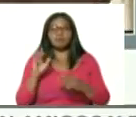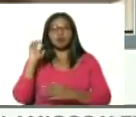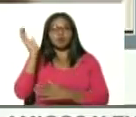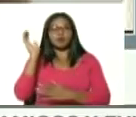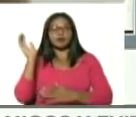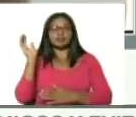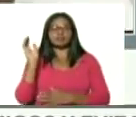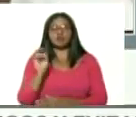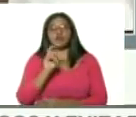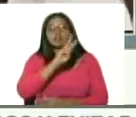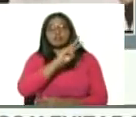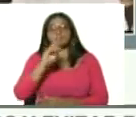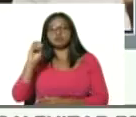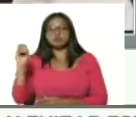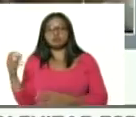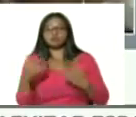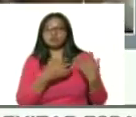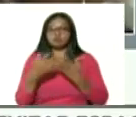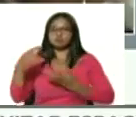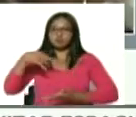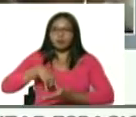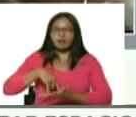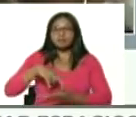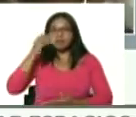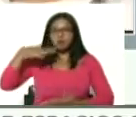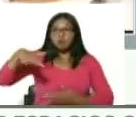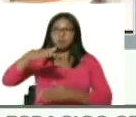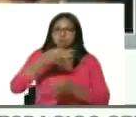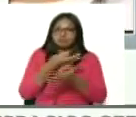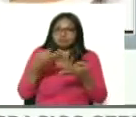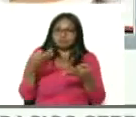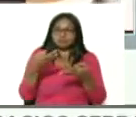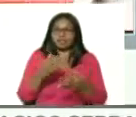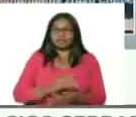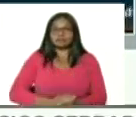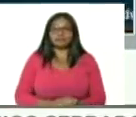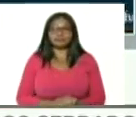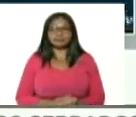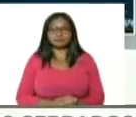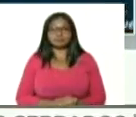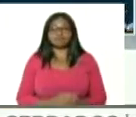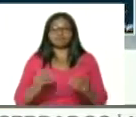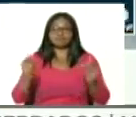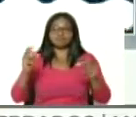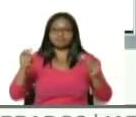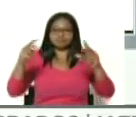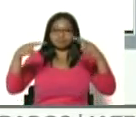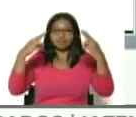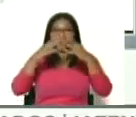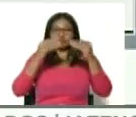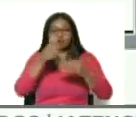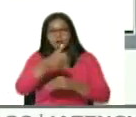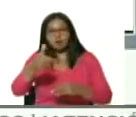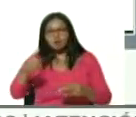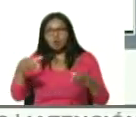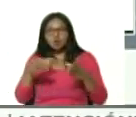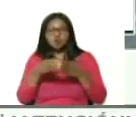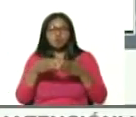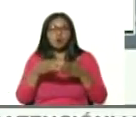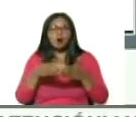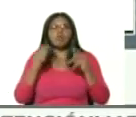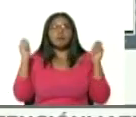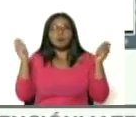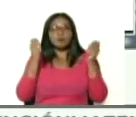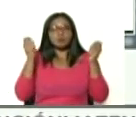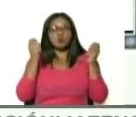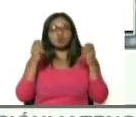Congreso Bicentenario de los Pueblos. Una tremenda noticia, alerta, oído a todos los comités promotores de